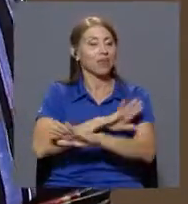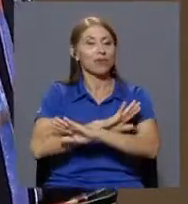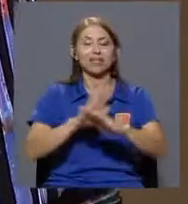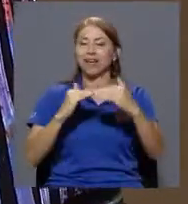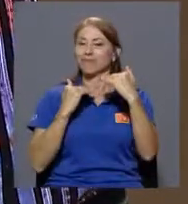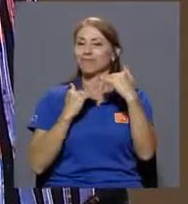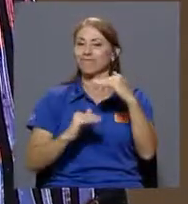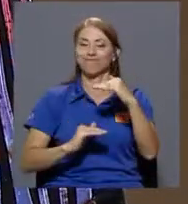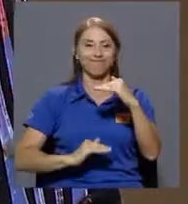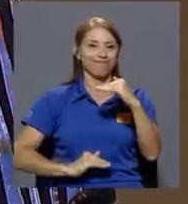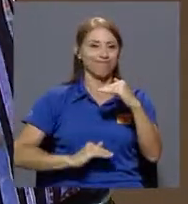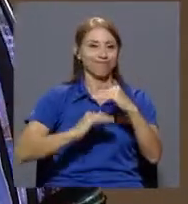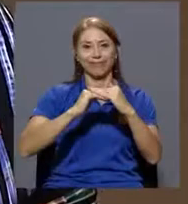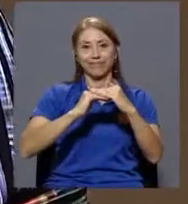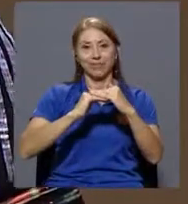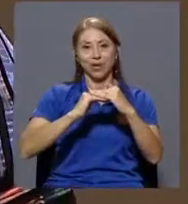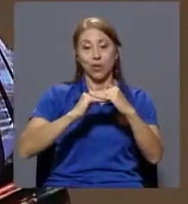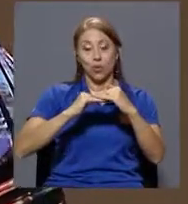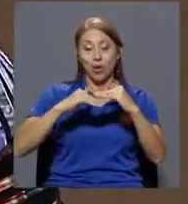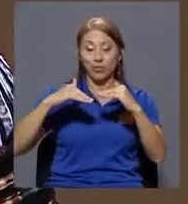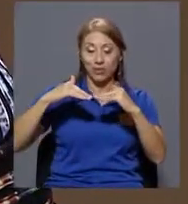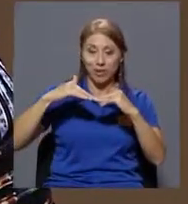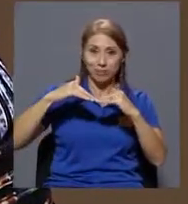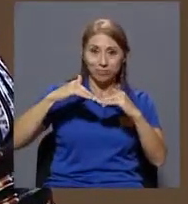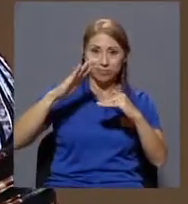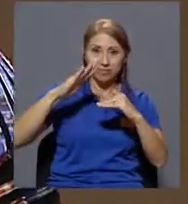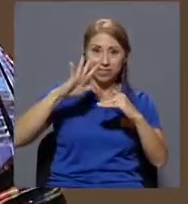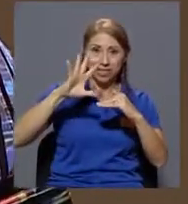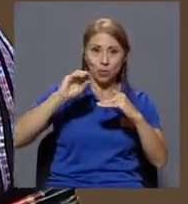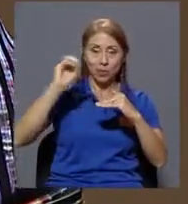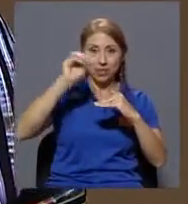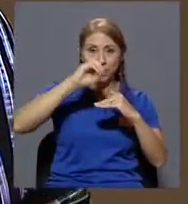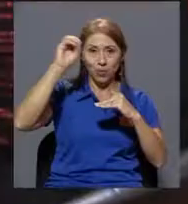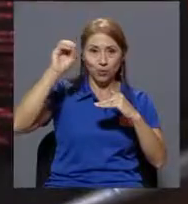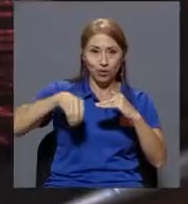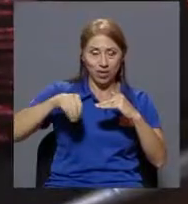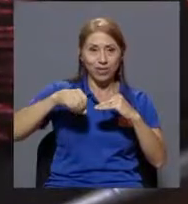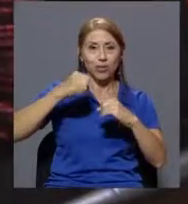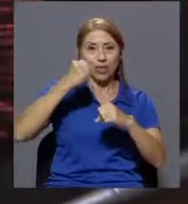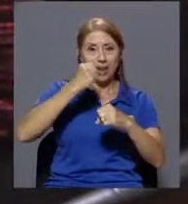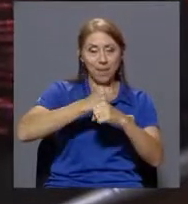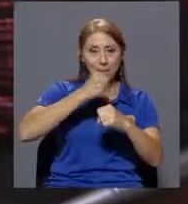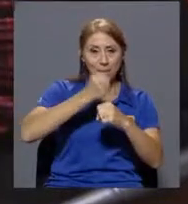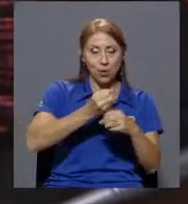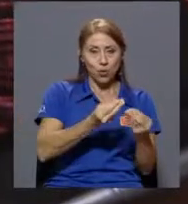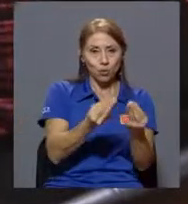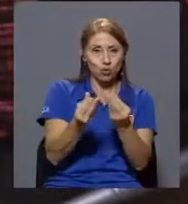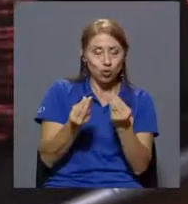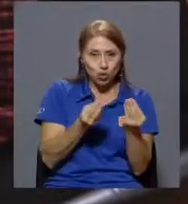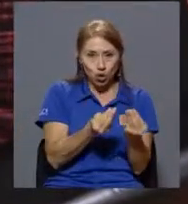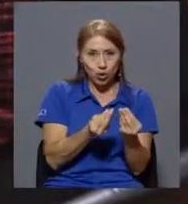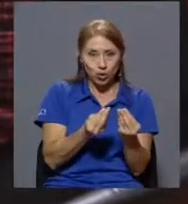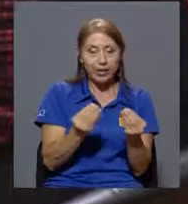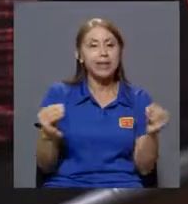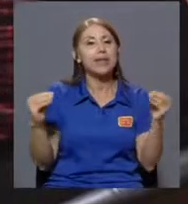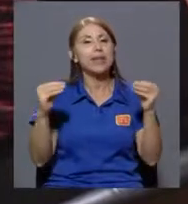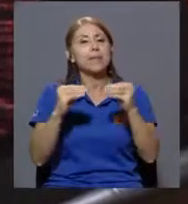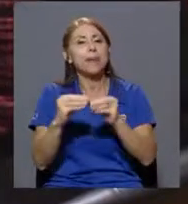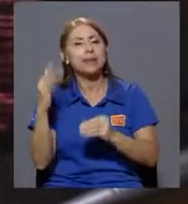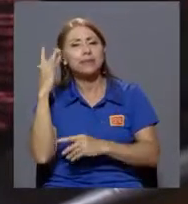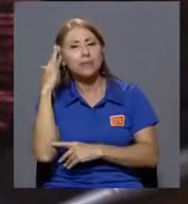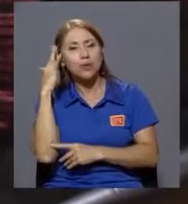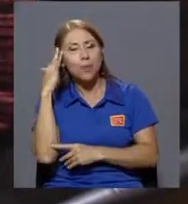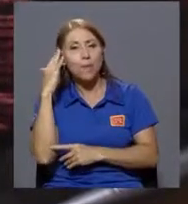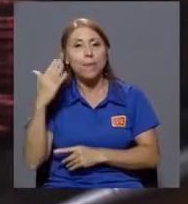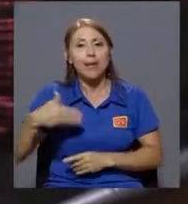cuando sobrepasamos el 50% de la producción. Y más preocupante cuando